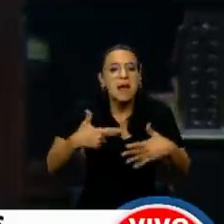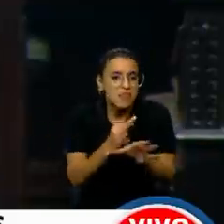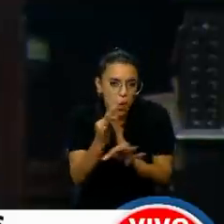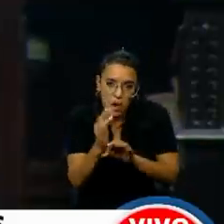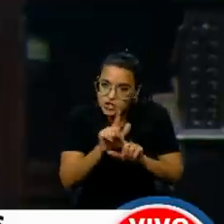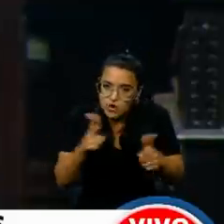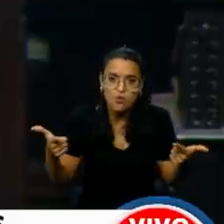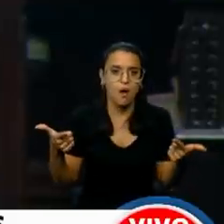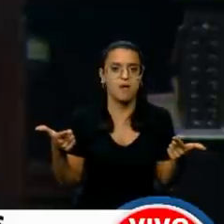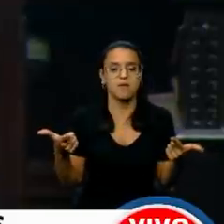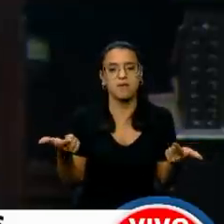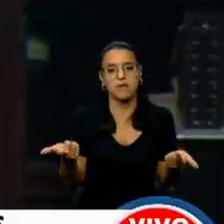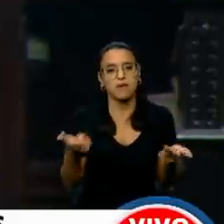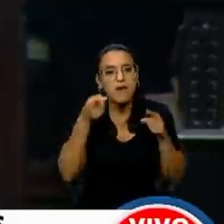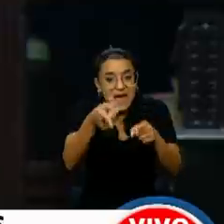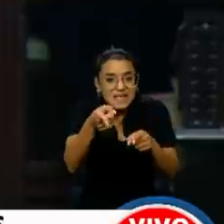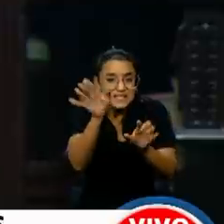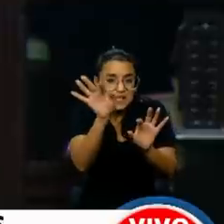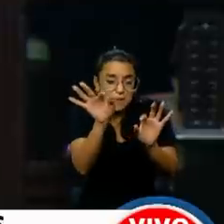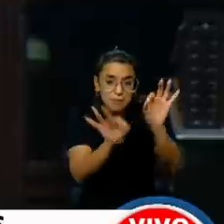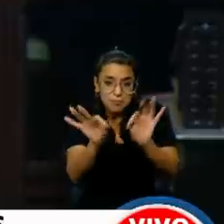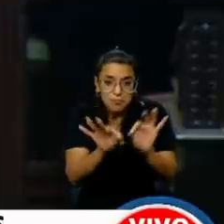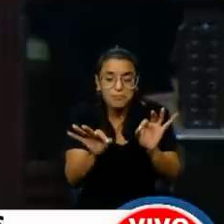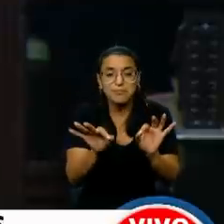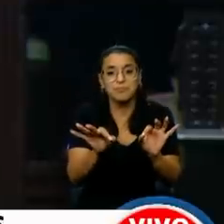educación este proyecto